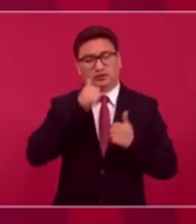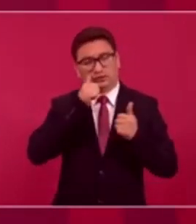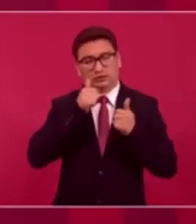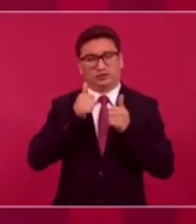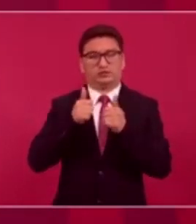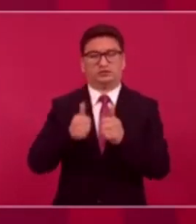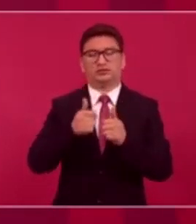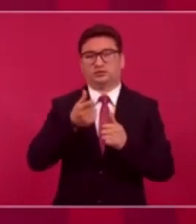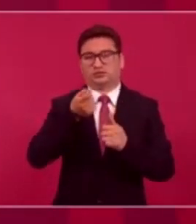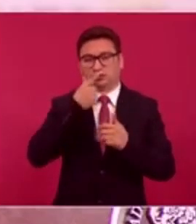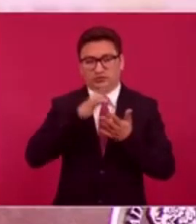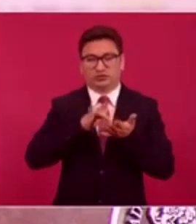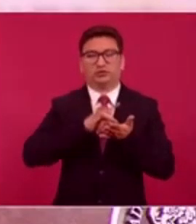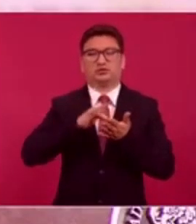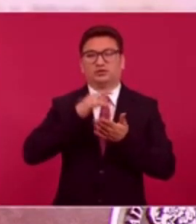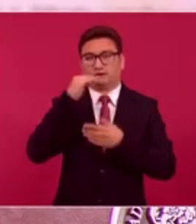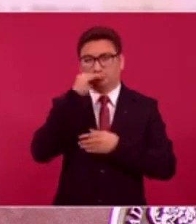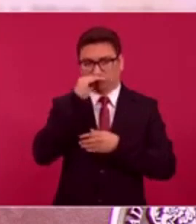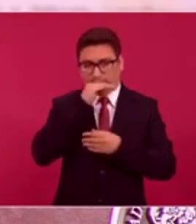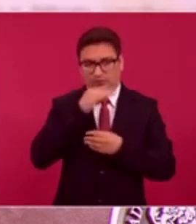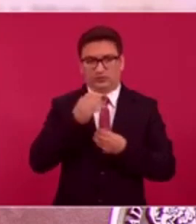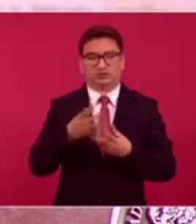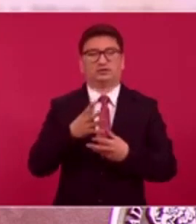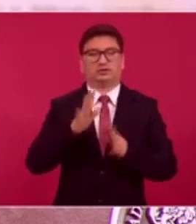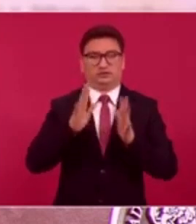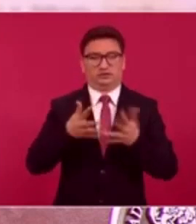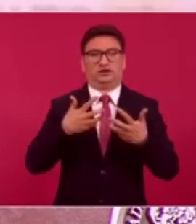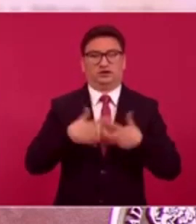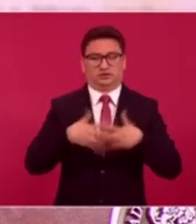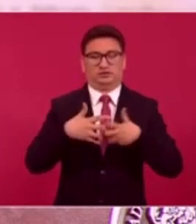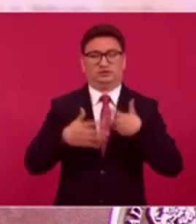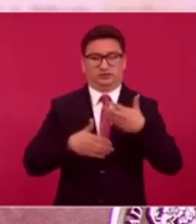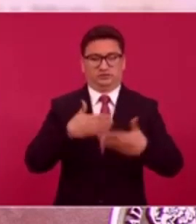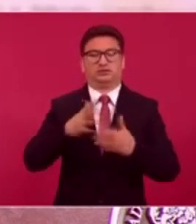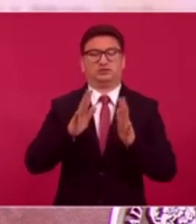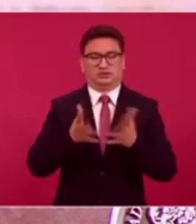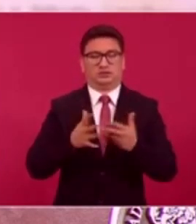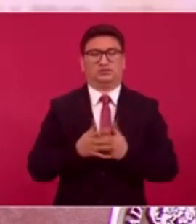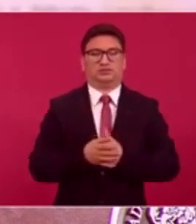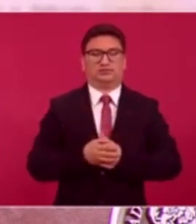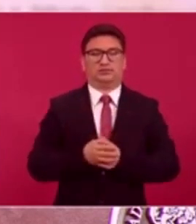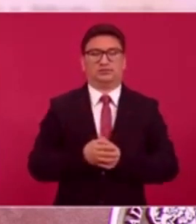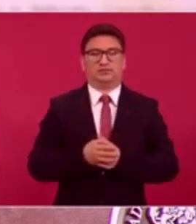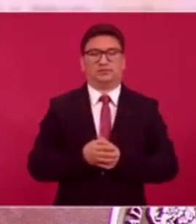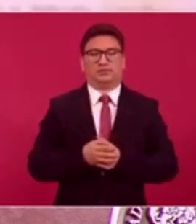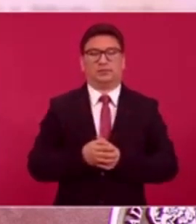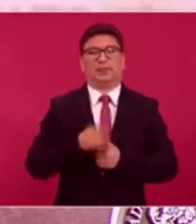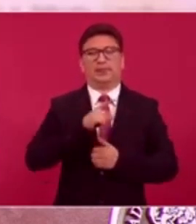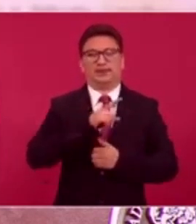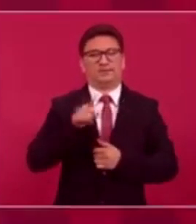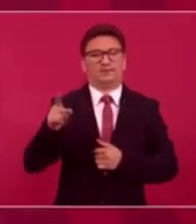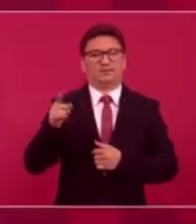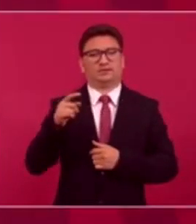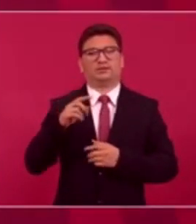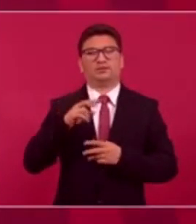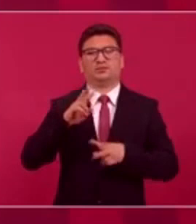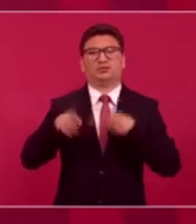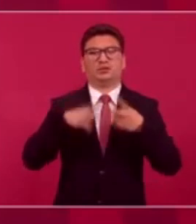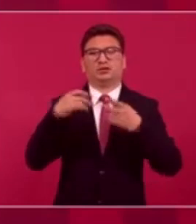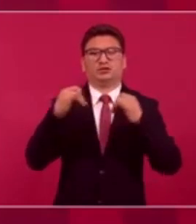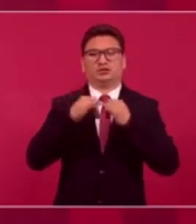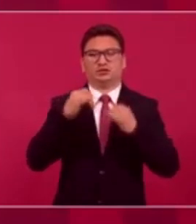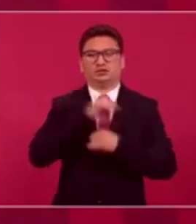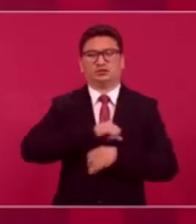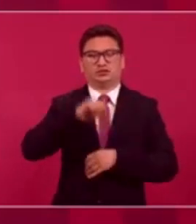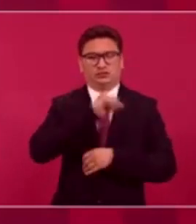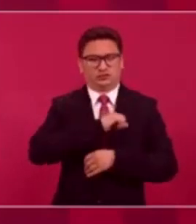médica y medicamentos gratuitos. Ya está funcionando. ¿Sí? Ya ustedes van a los institutos de